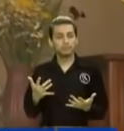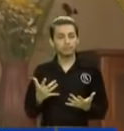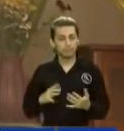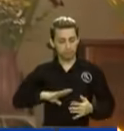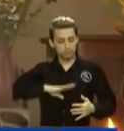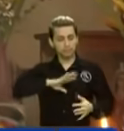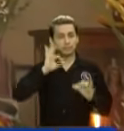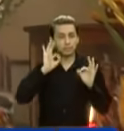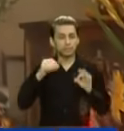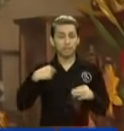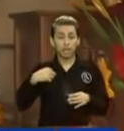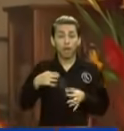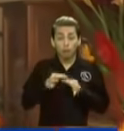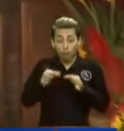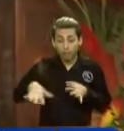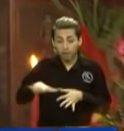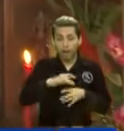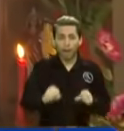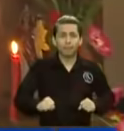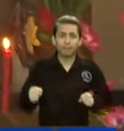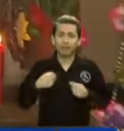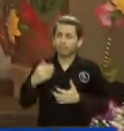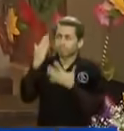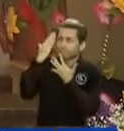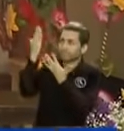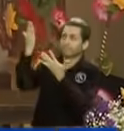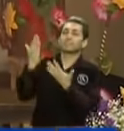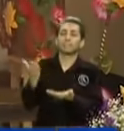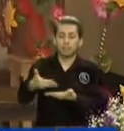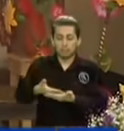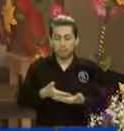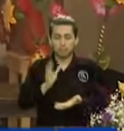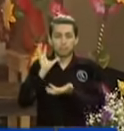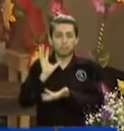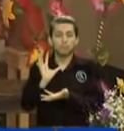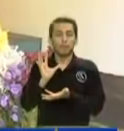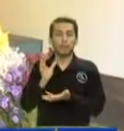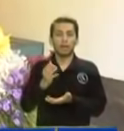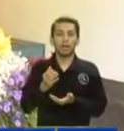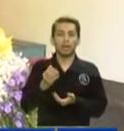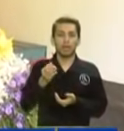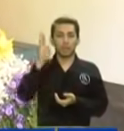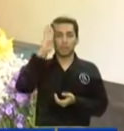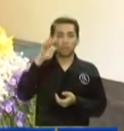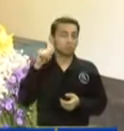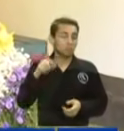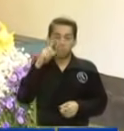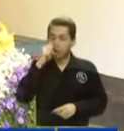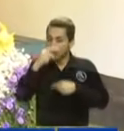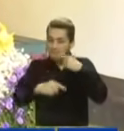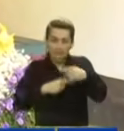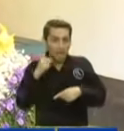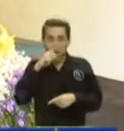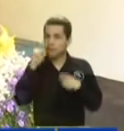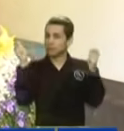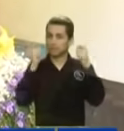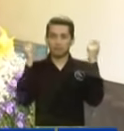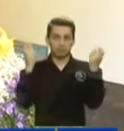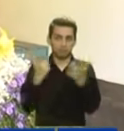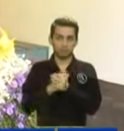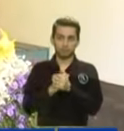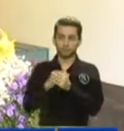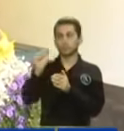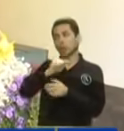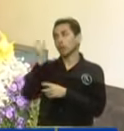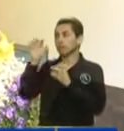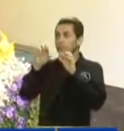entregados a nuestro niño. Y hoy, desgraciadamente, pues, no hubo feria, no hubo festividad. Y fíjese que tenemos